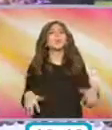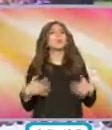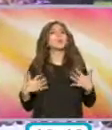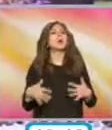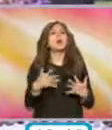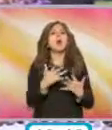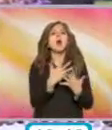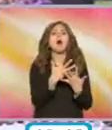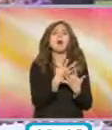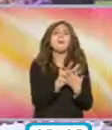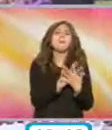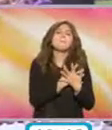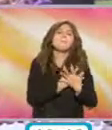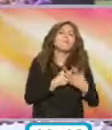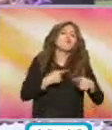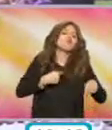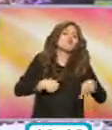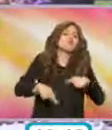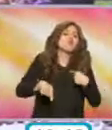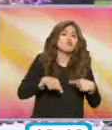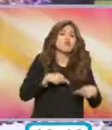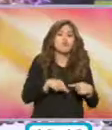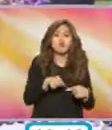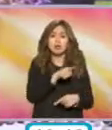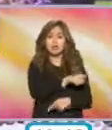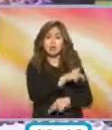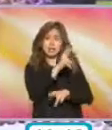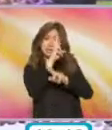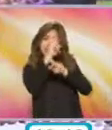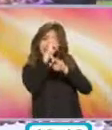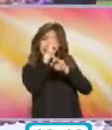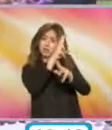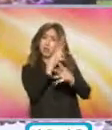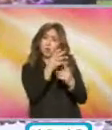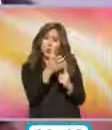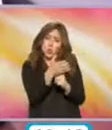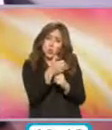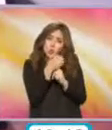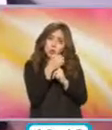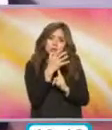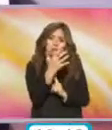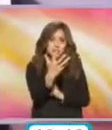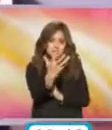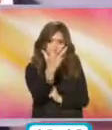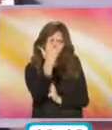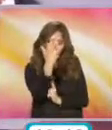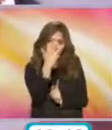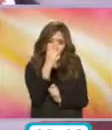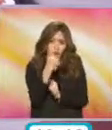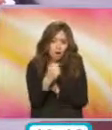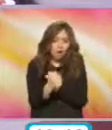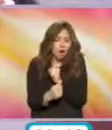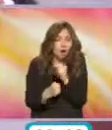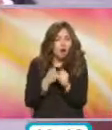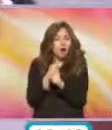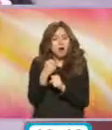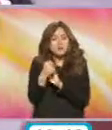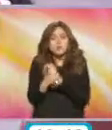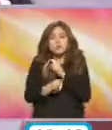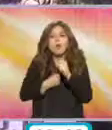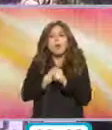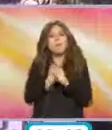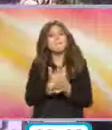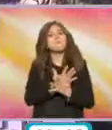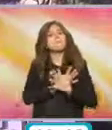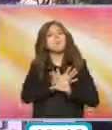el fútbol. Que un amor así tan incondicional, tan serio como el que tiene un aficionado por su Despierta, sí, club. claro. Amor fiel.